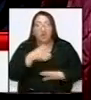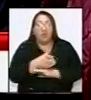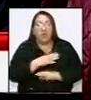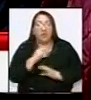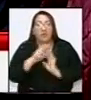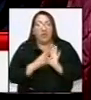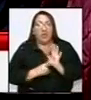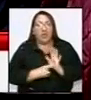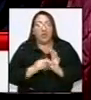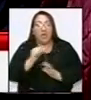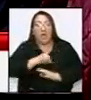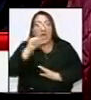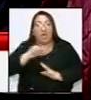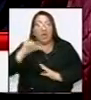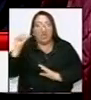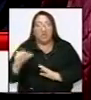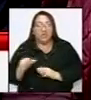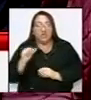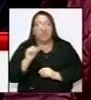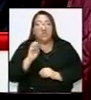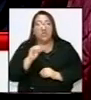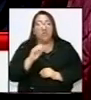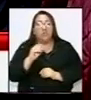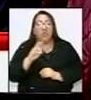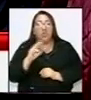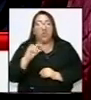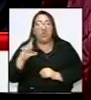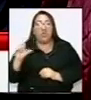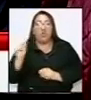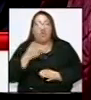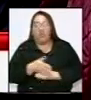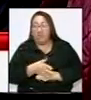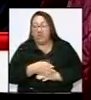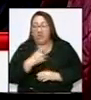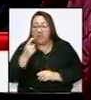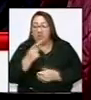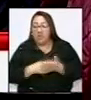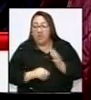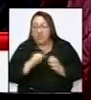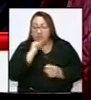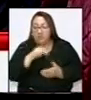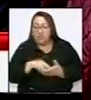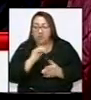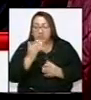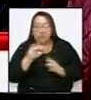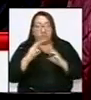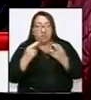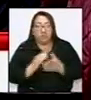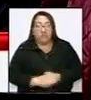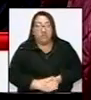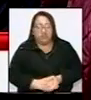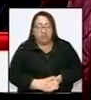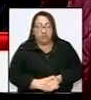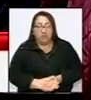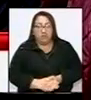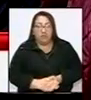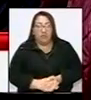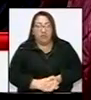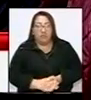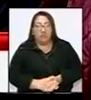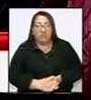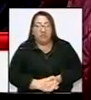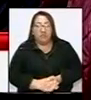gobernador regional de Ancash, Juan Carlos Morillo Ulloa. Fue el único que faltó a esta invitación y a esta